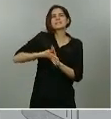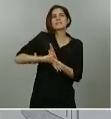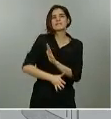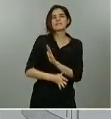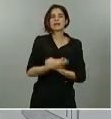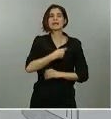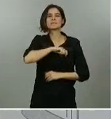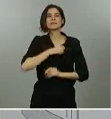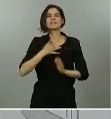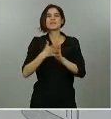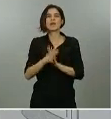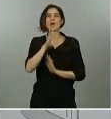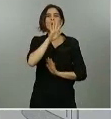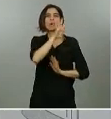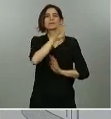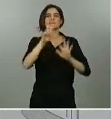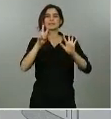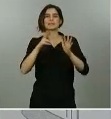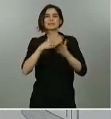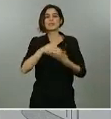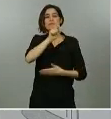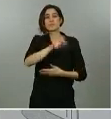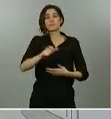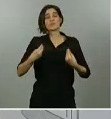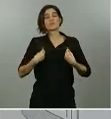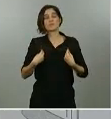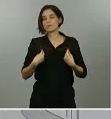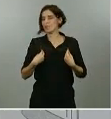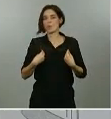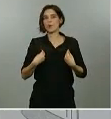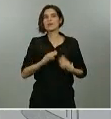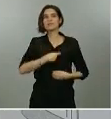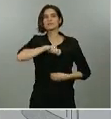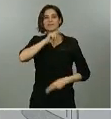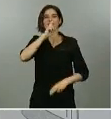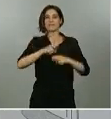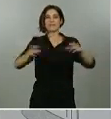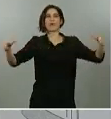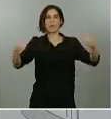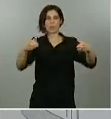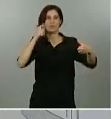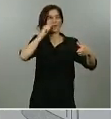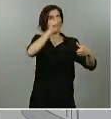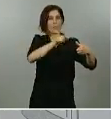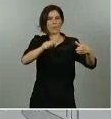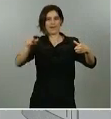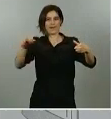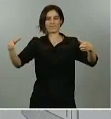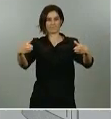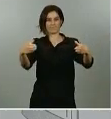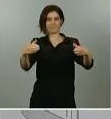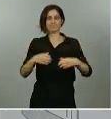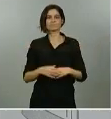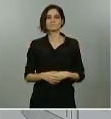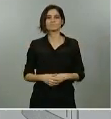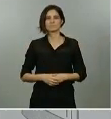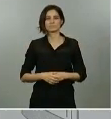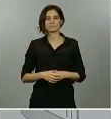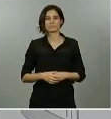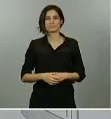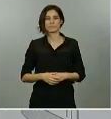habitamos. Es sobre todo y ante todo una comunidad humana. Las relaciones que nos unen se parecen más a las que se dan en